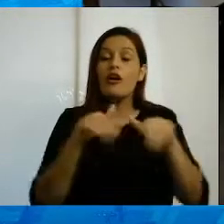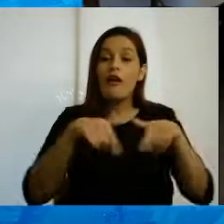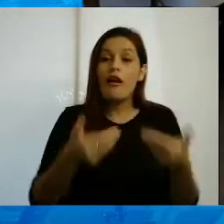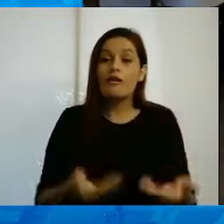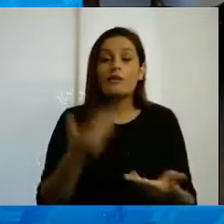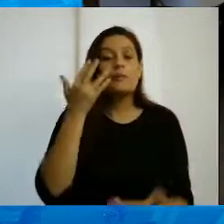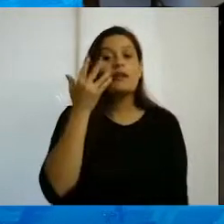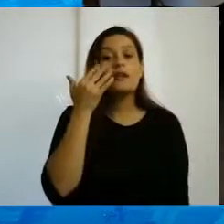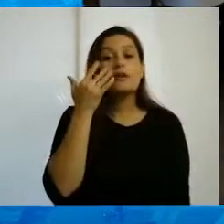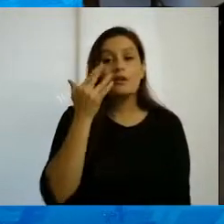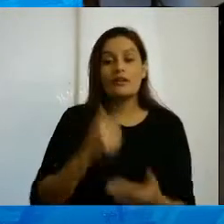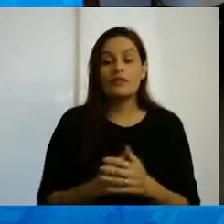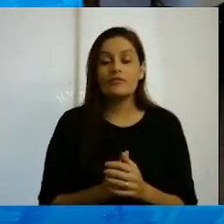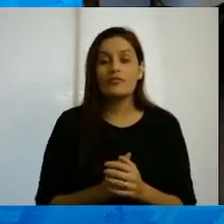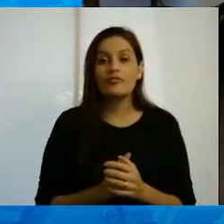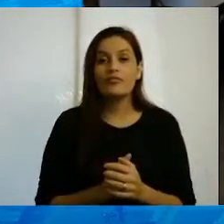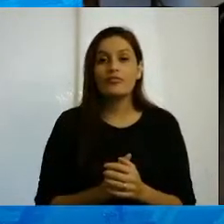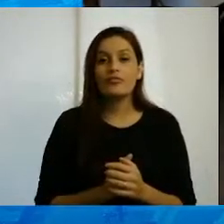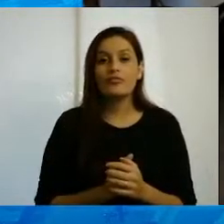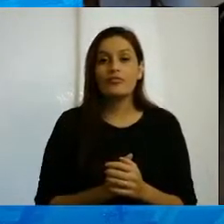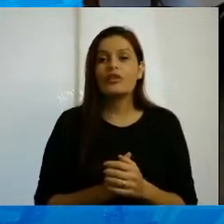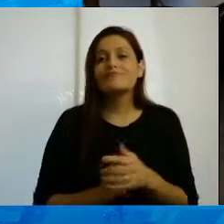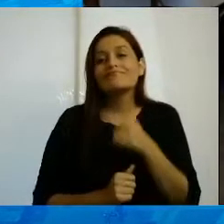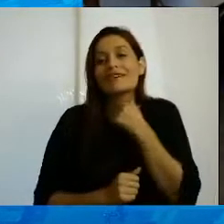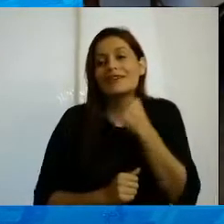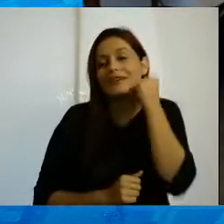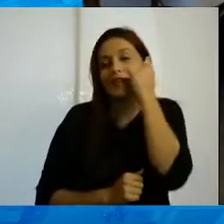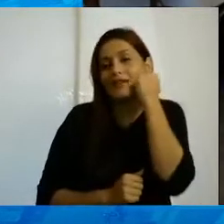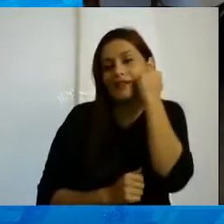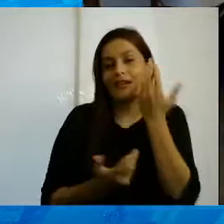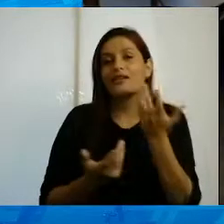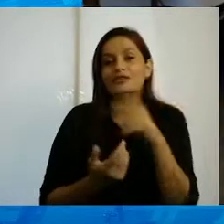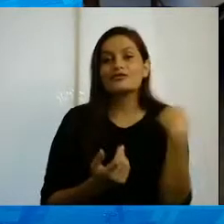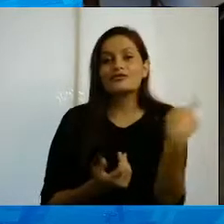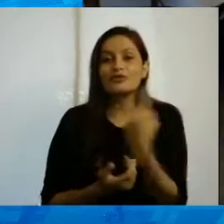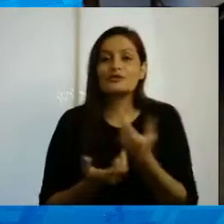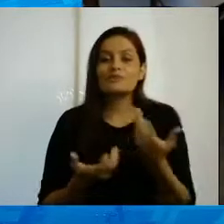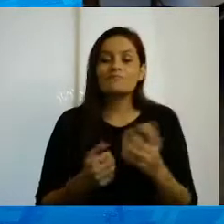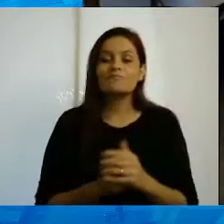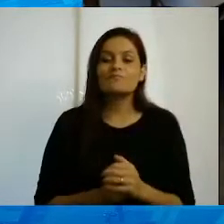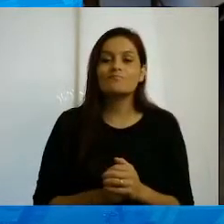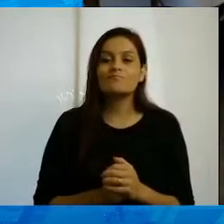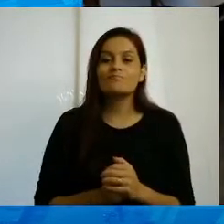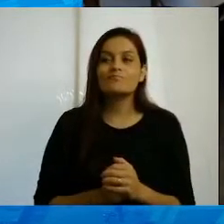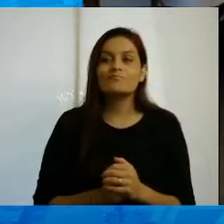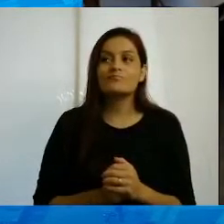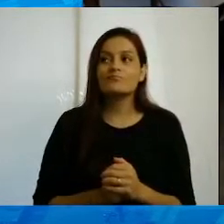de Melipilla, que es tan querida como nuestra comuna, por cierto.